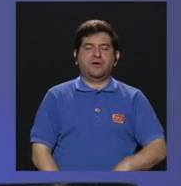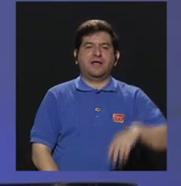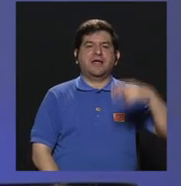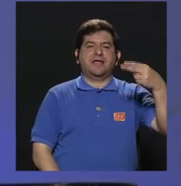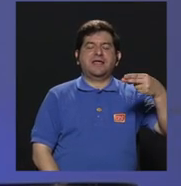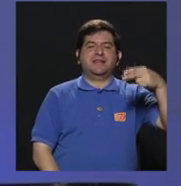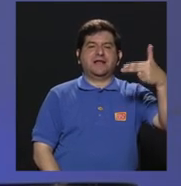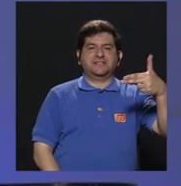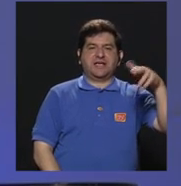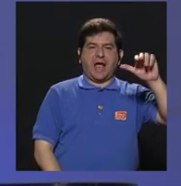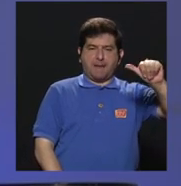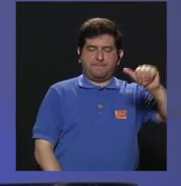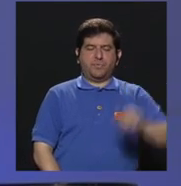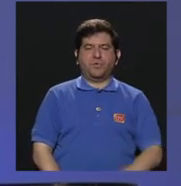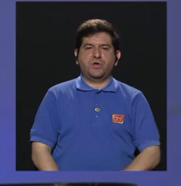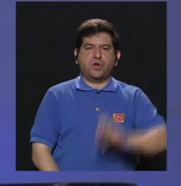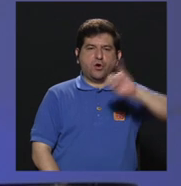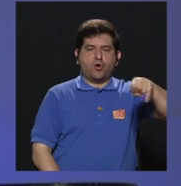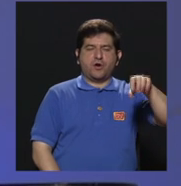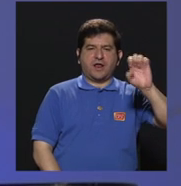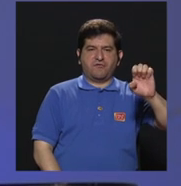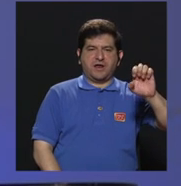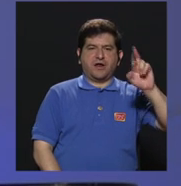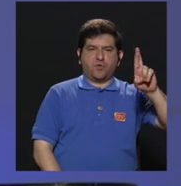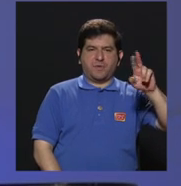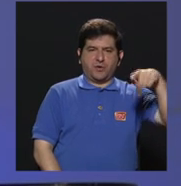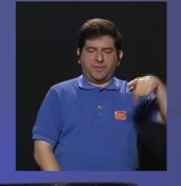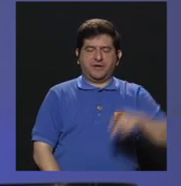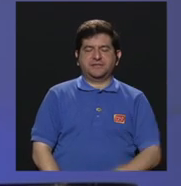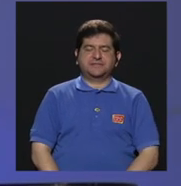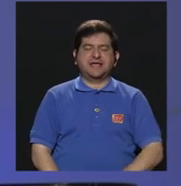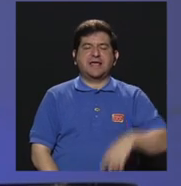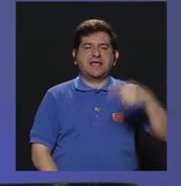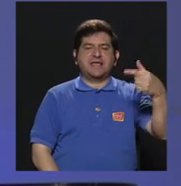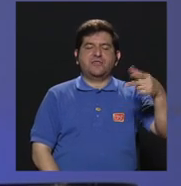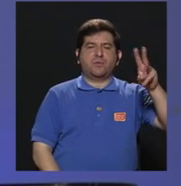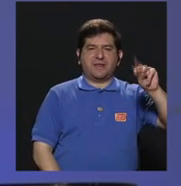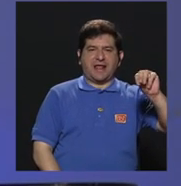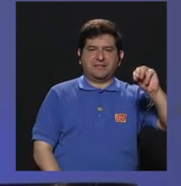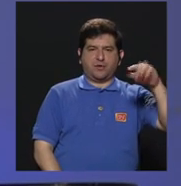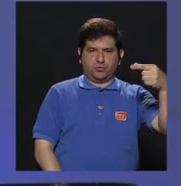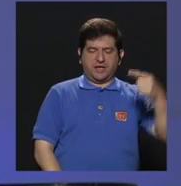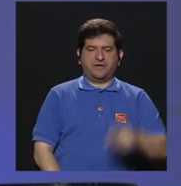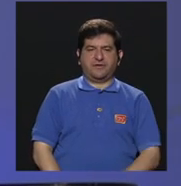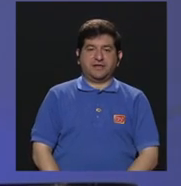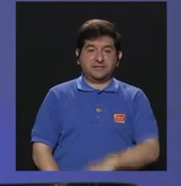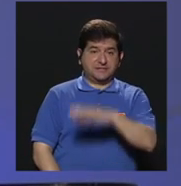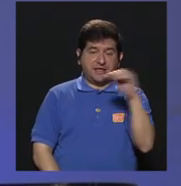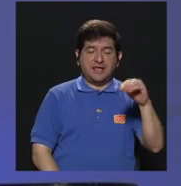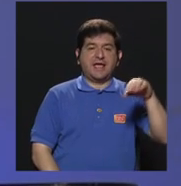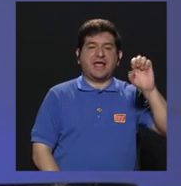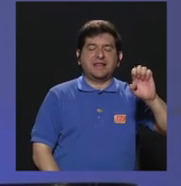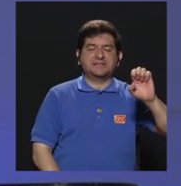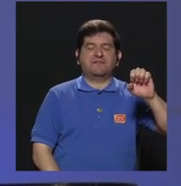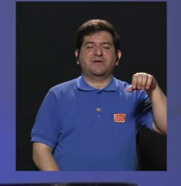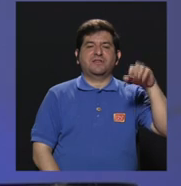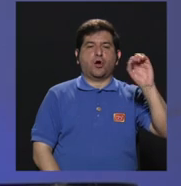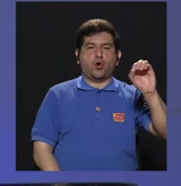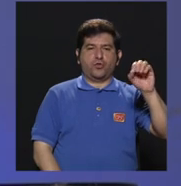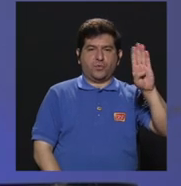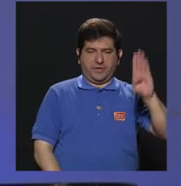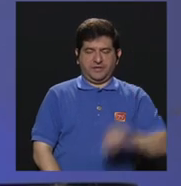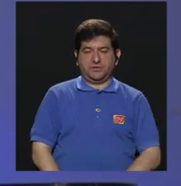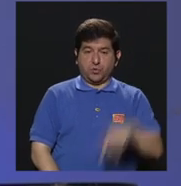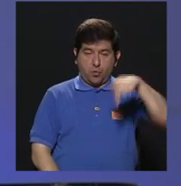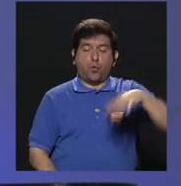Puy Espinosa, Jorge Enrique Romero Pérez, Guido Miranda Gutiérrez, y Elizabeth Odio Benito.